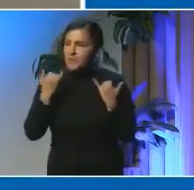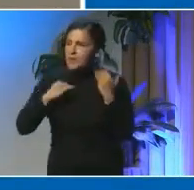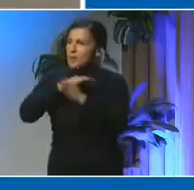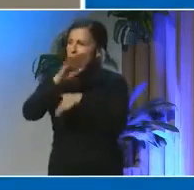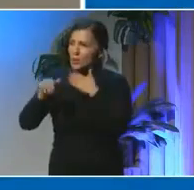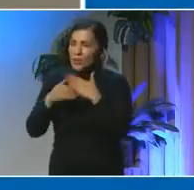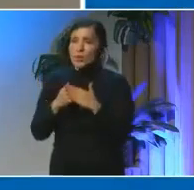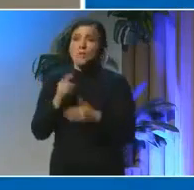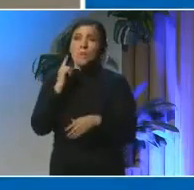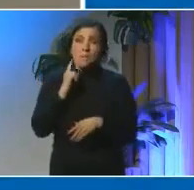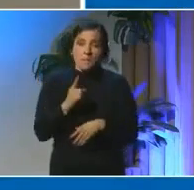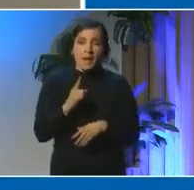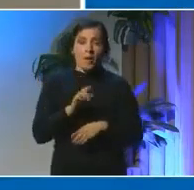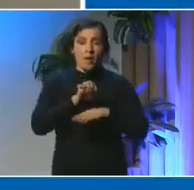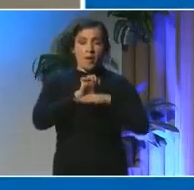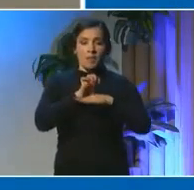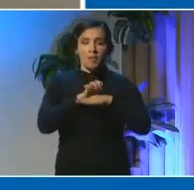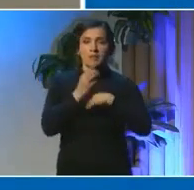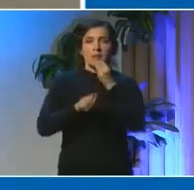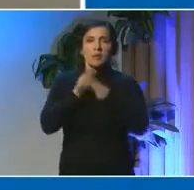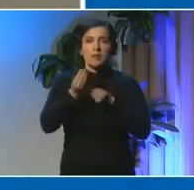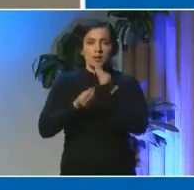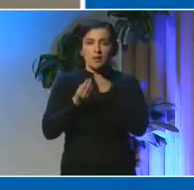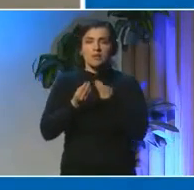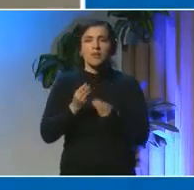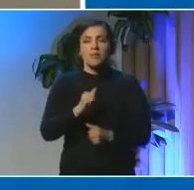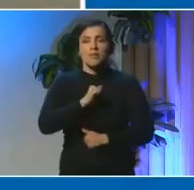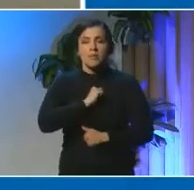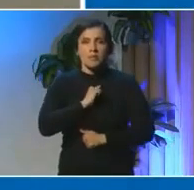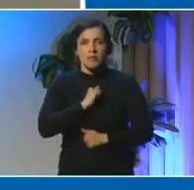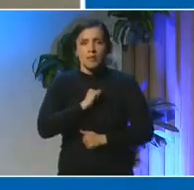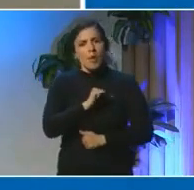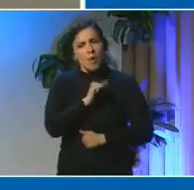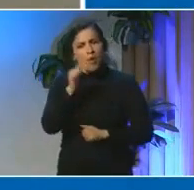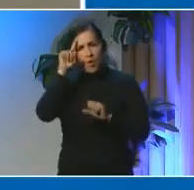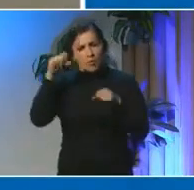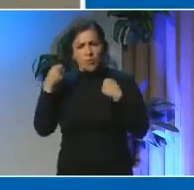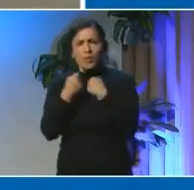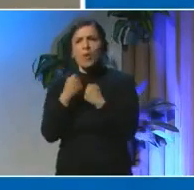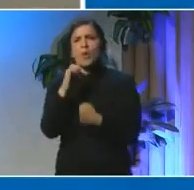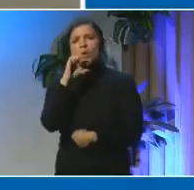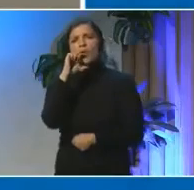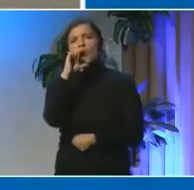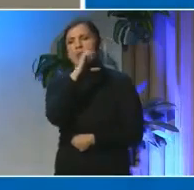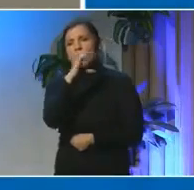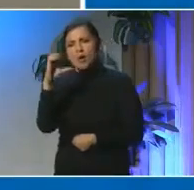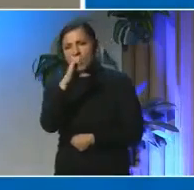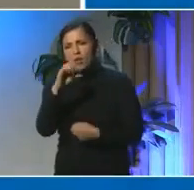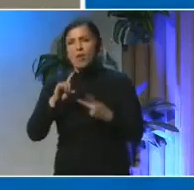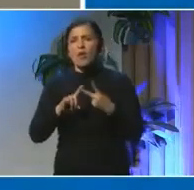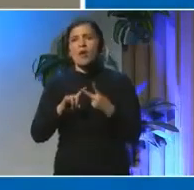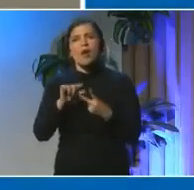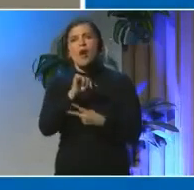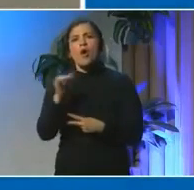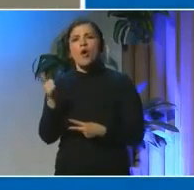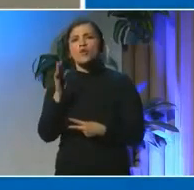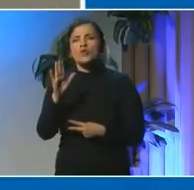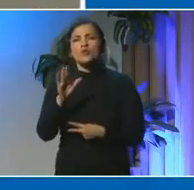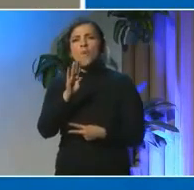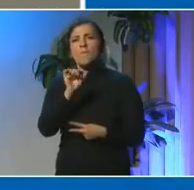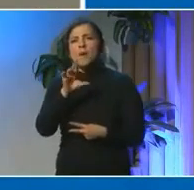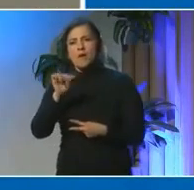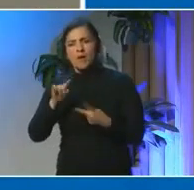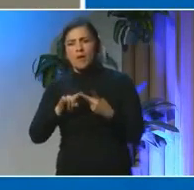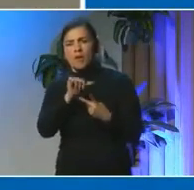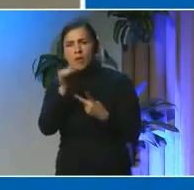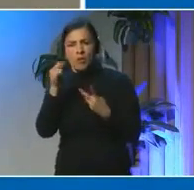directamente diallo está metiéndose la mano al bolsillo con otros aliados coca-cola está en el proceso babaria está con este mismo operador que se llama hro